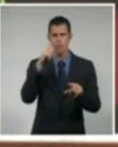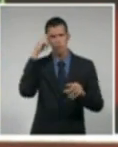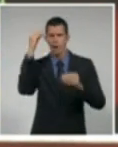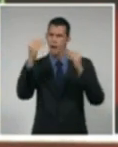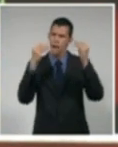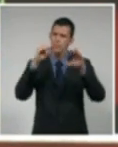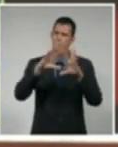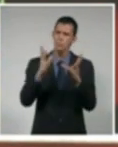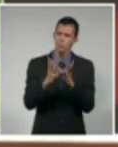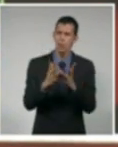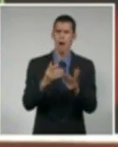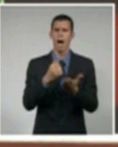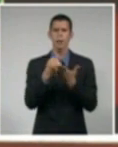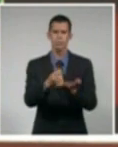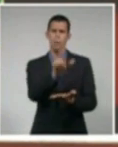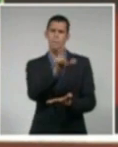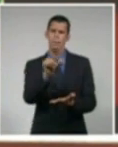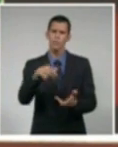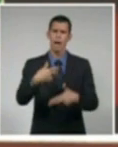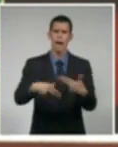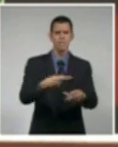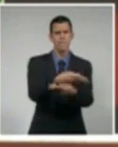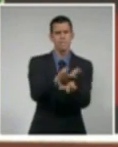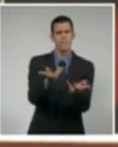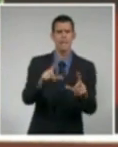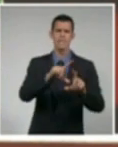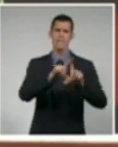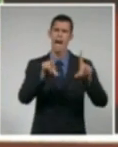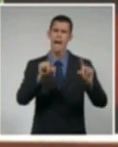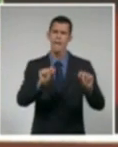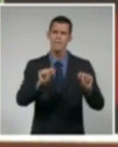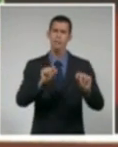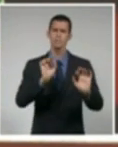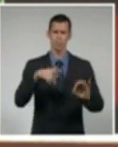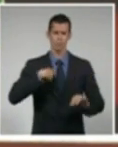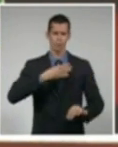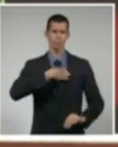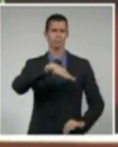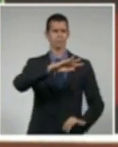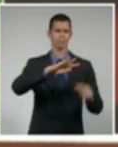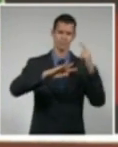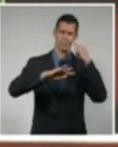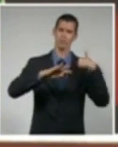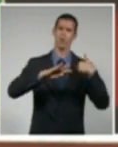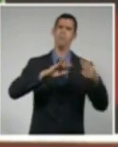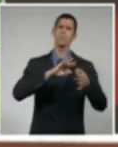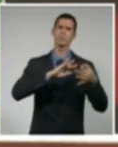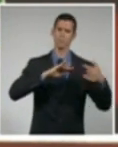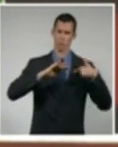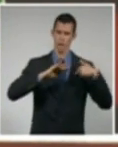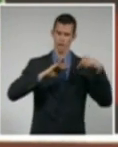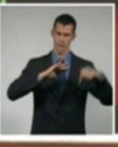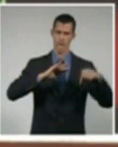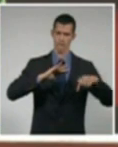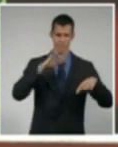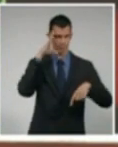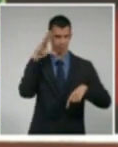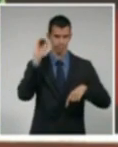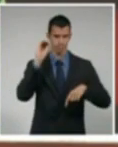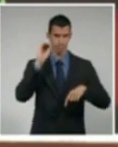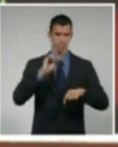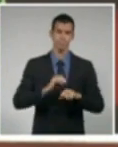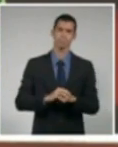las tiendas de su municipio. En el caso del enfrentamiento, ya hasta las 12 del día se habían